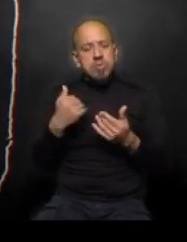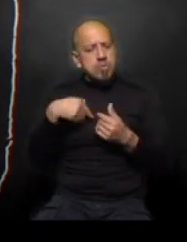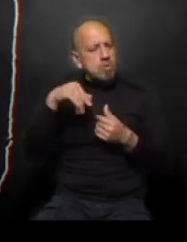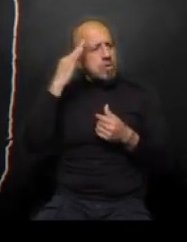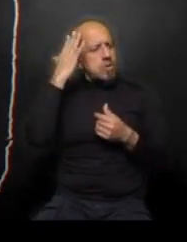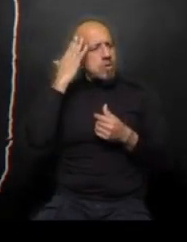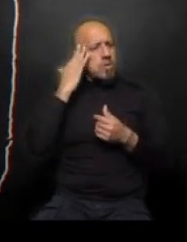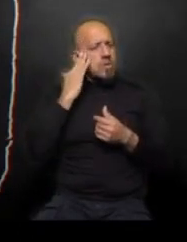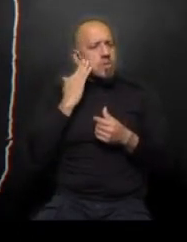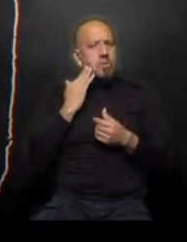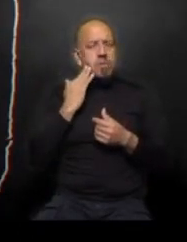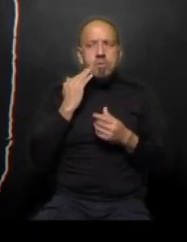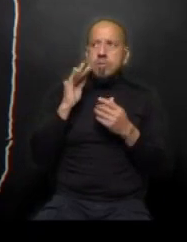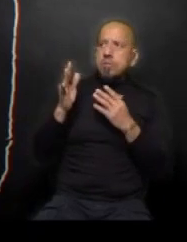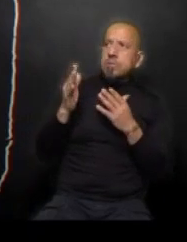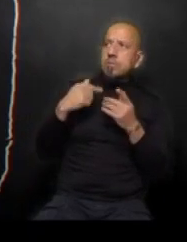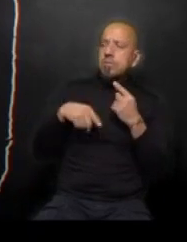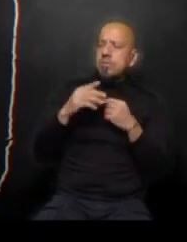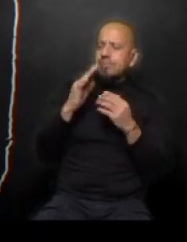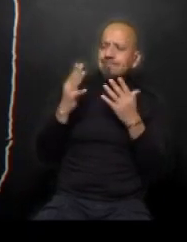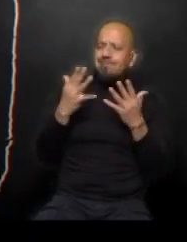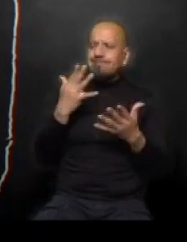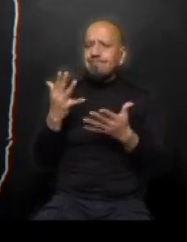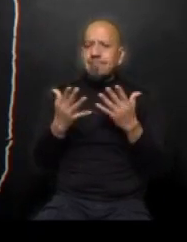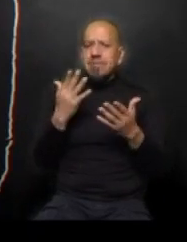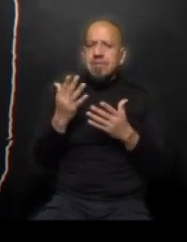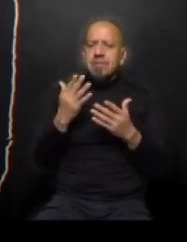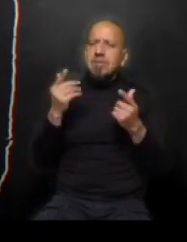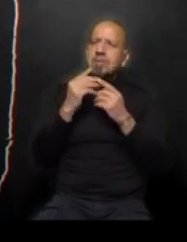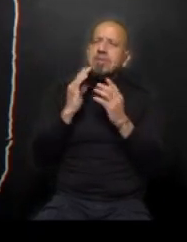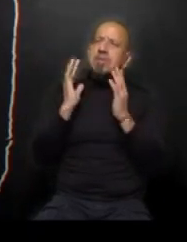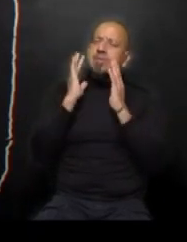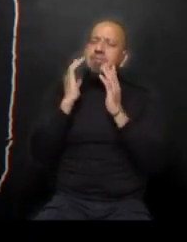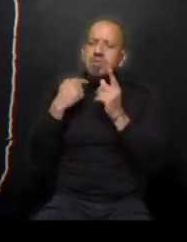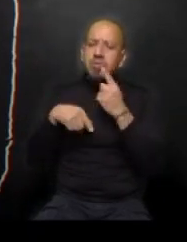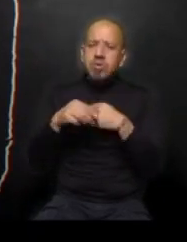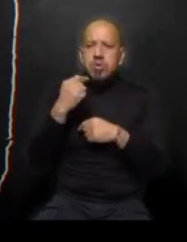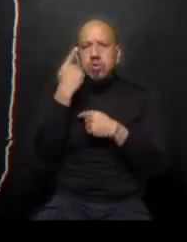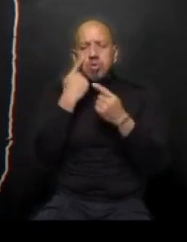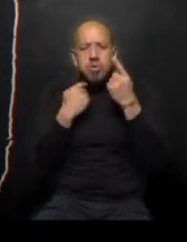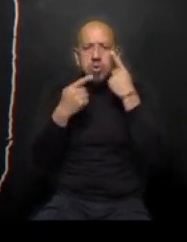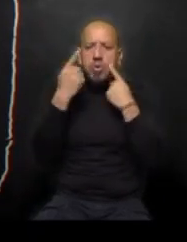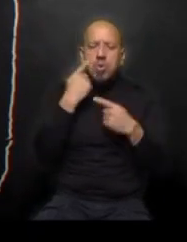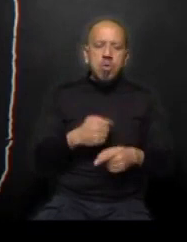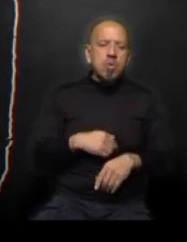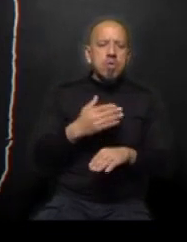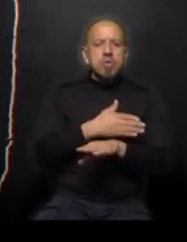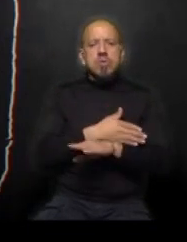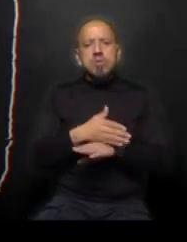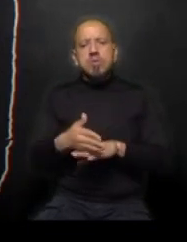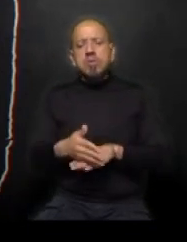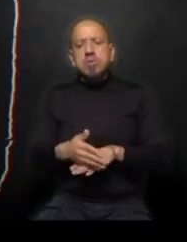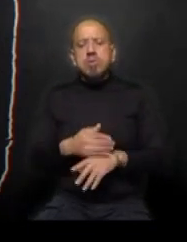cabeza y Alicia rompió enseguida en sosos echándole los brazos al cuello lloró largamente todo su espanto